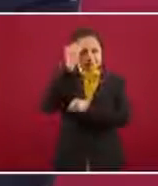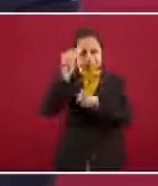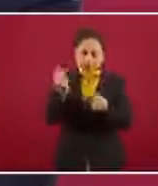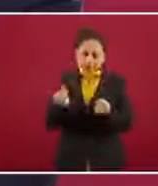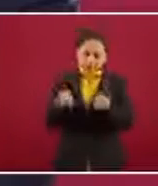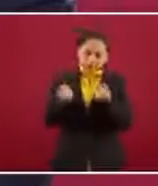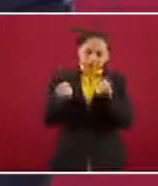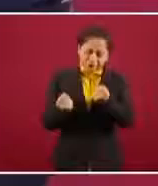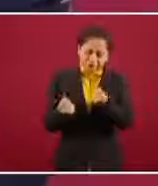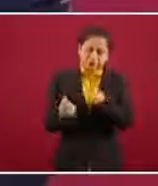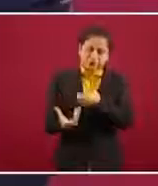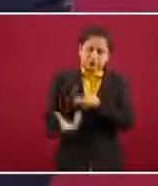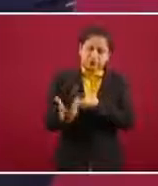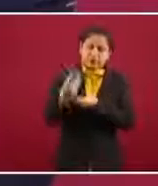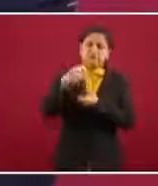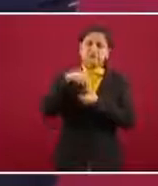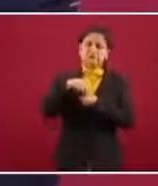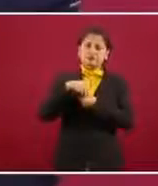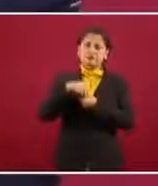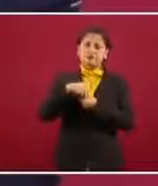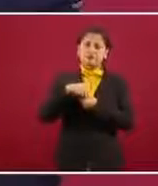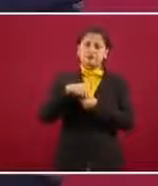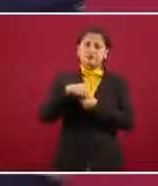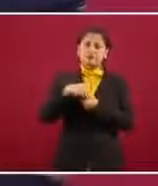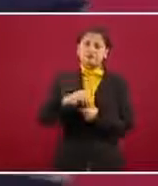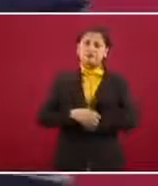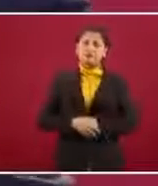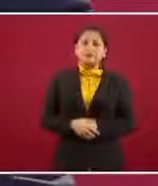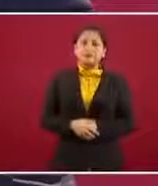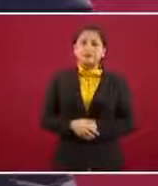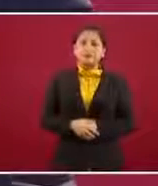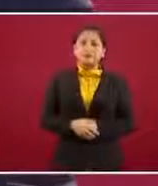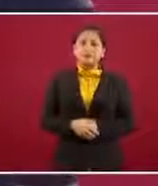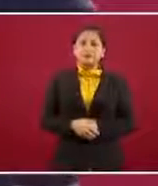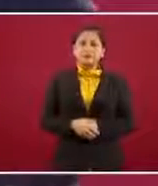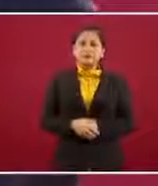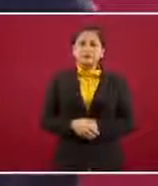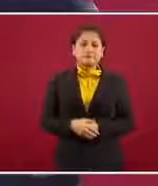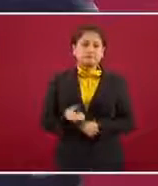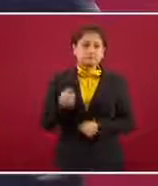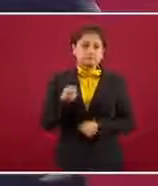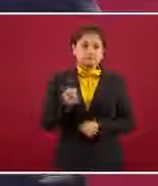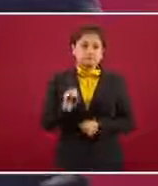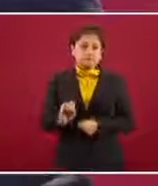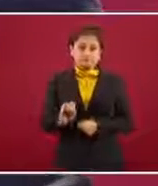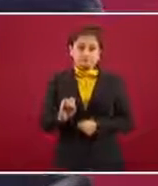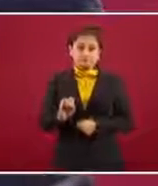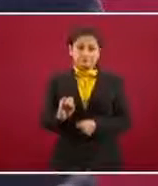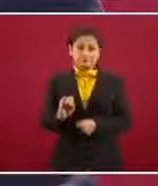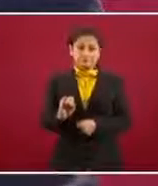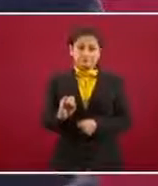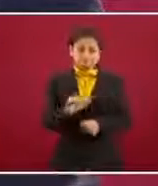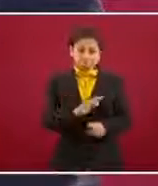van consolidando las fortalezas de los pueblos.